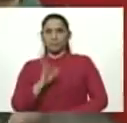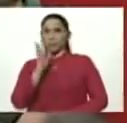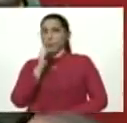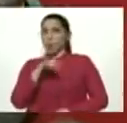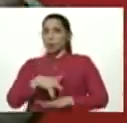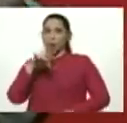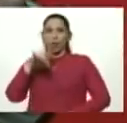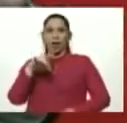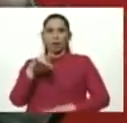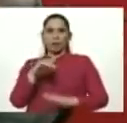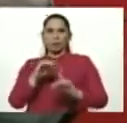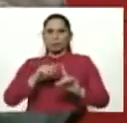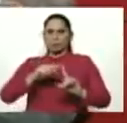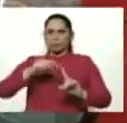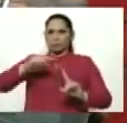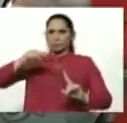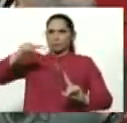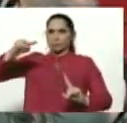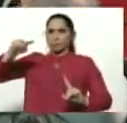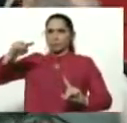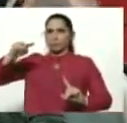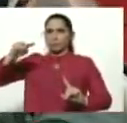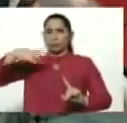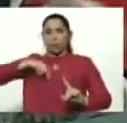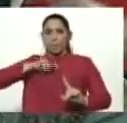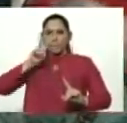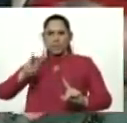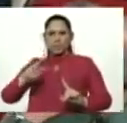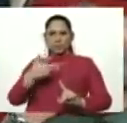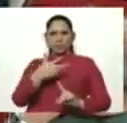tocado pico. Si estamos viendo